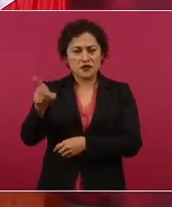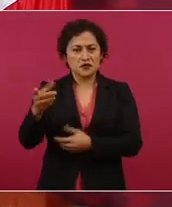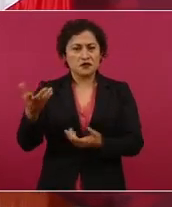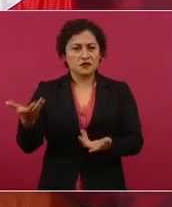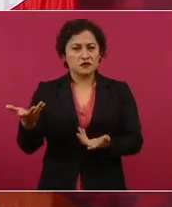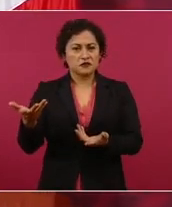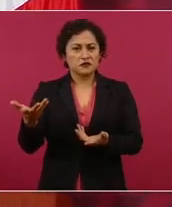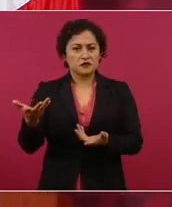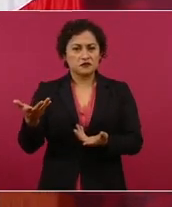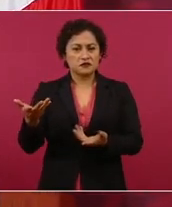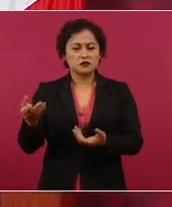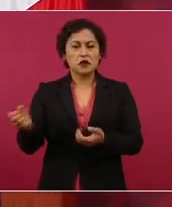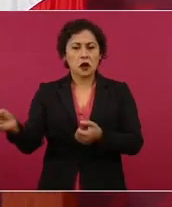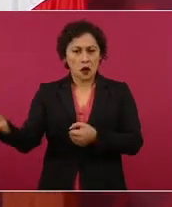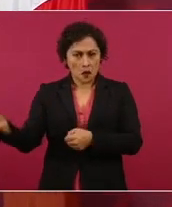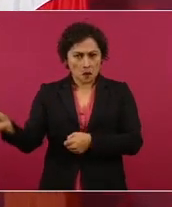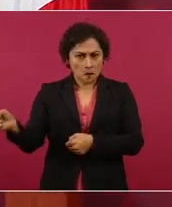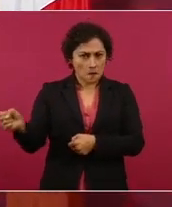este,